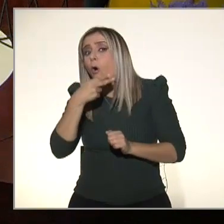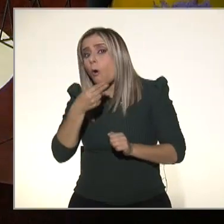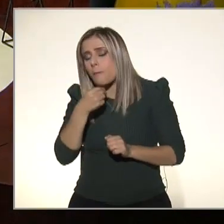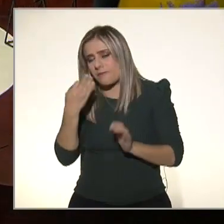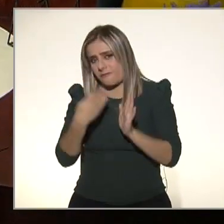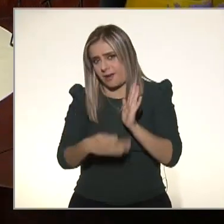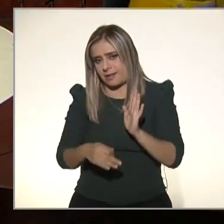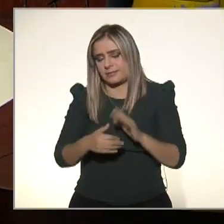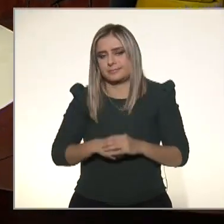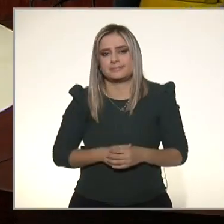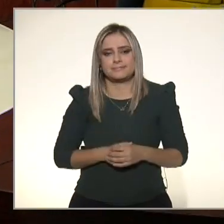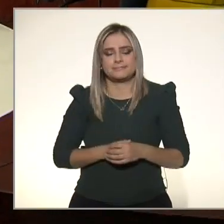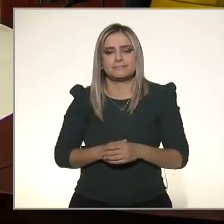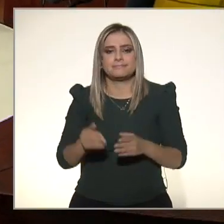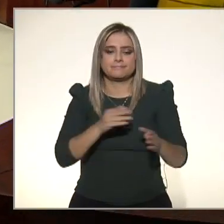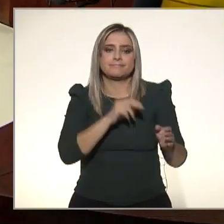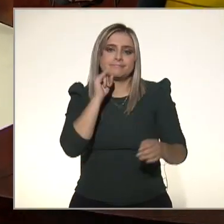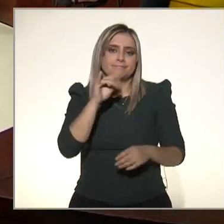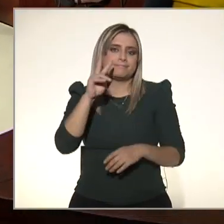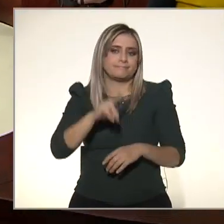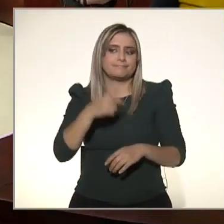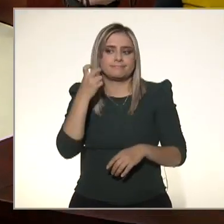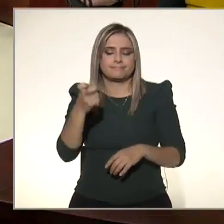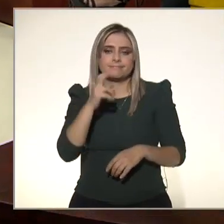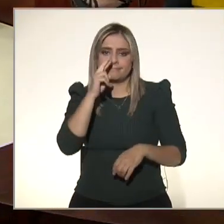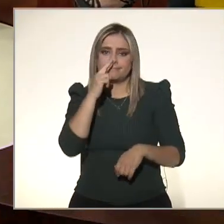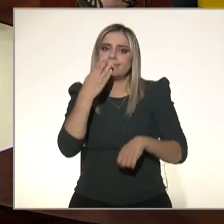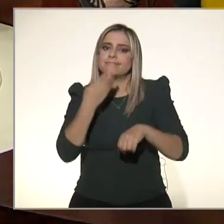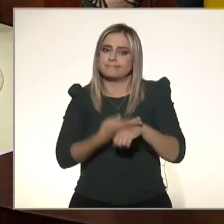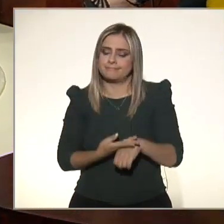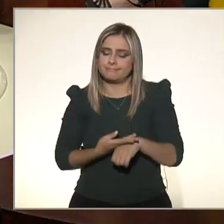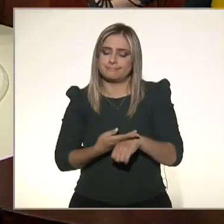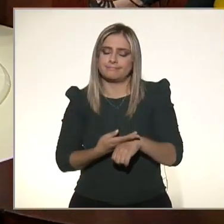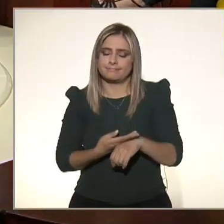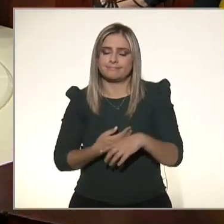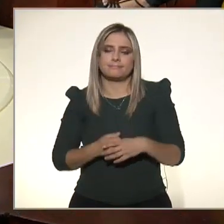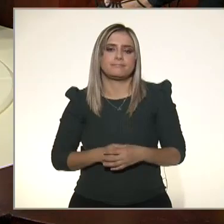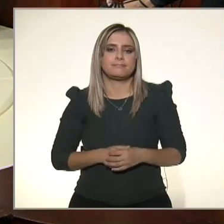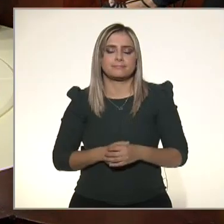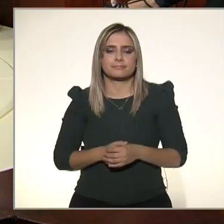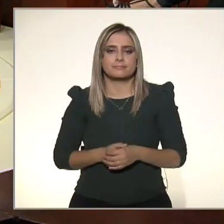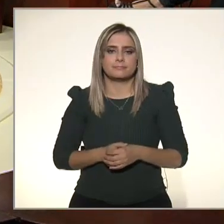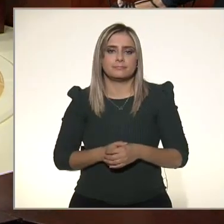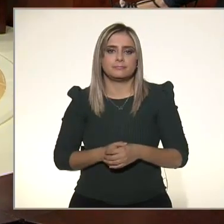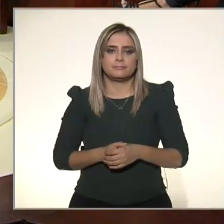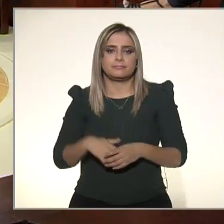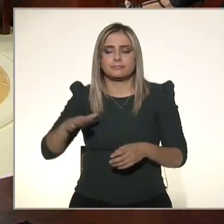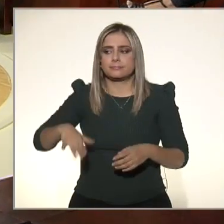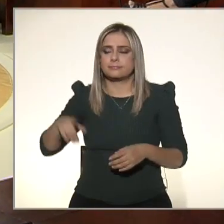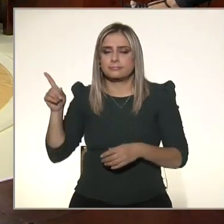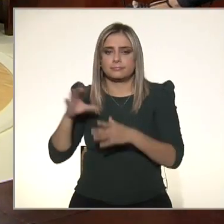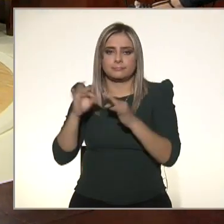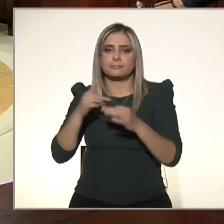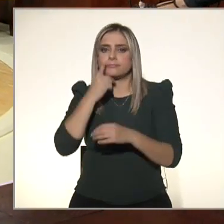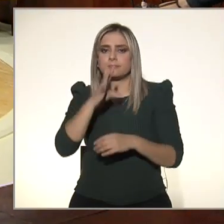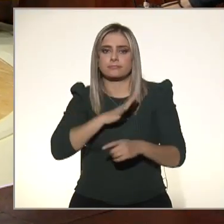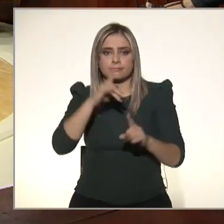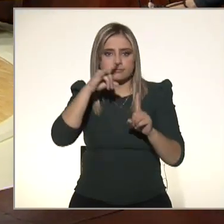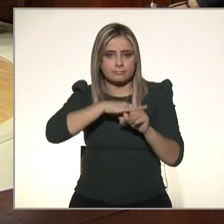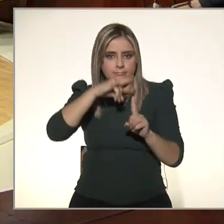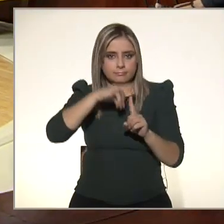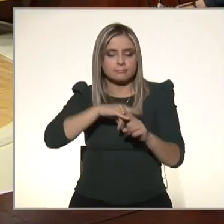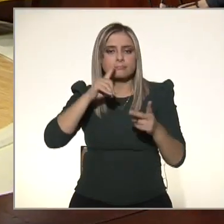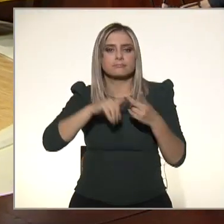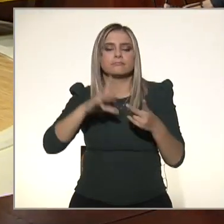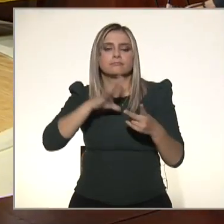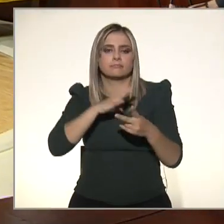Muy importante, volvemos a la palabra responsabilidad. Pero, como dijo, existe el condón y existe